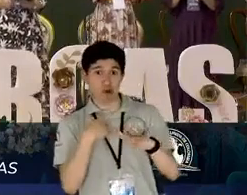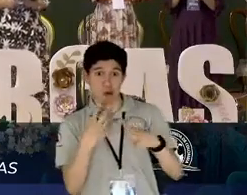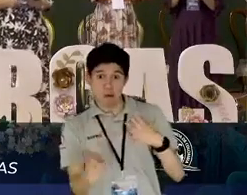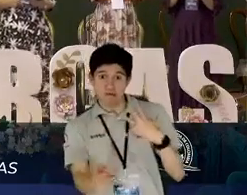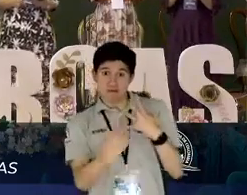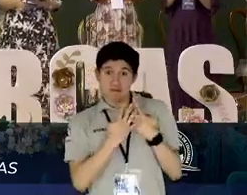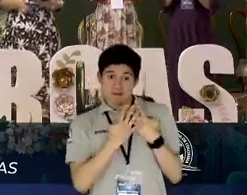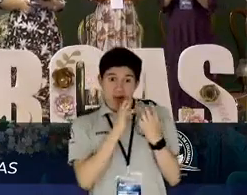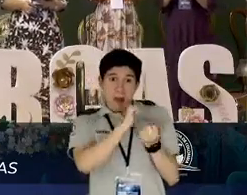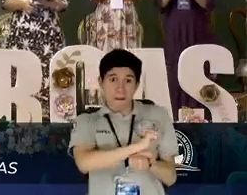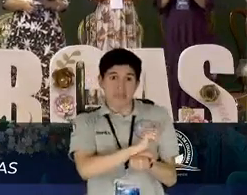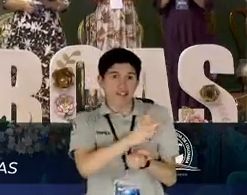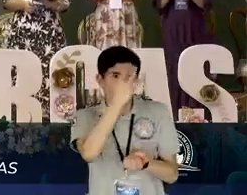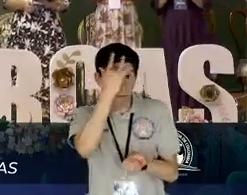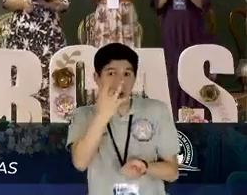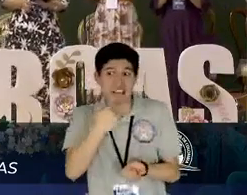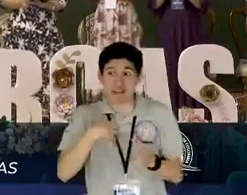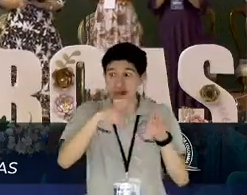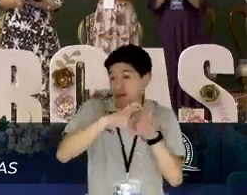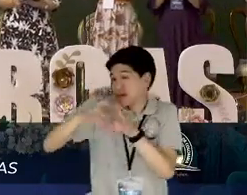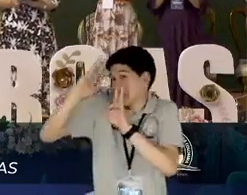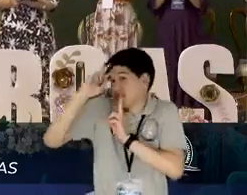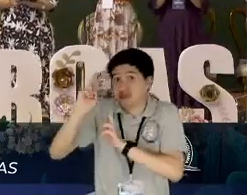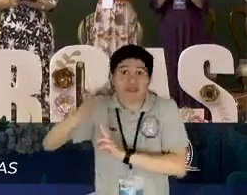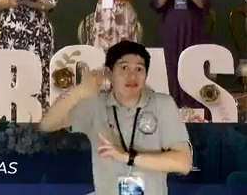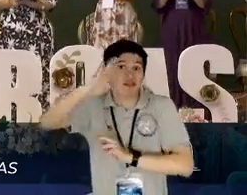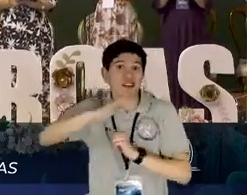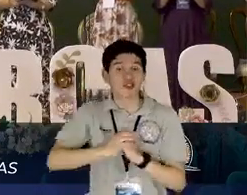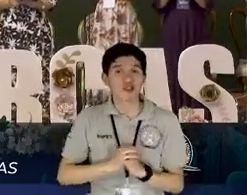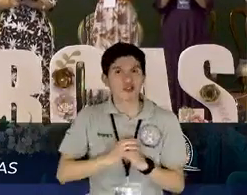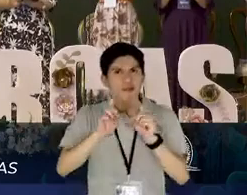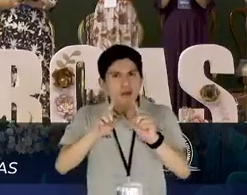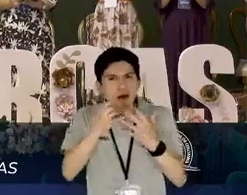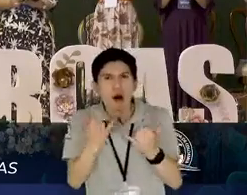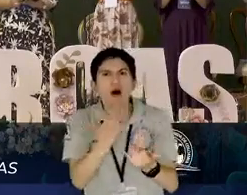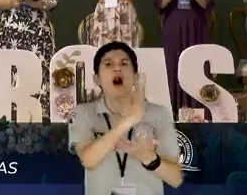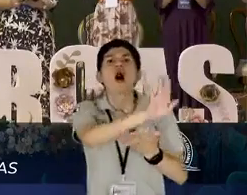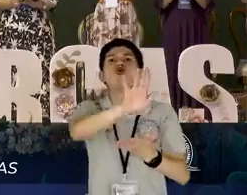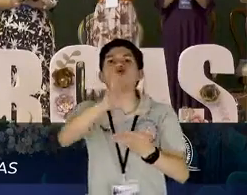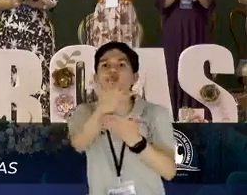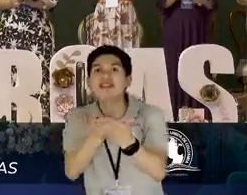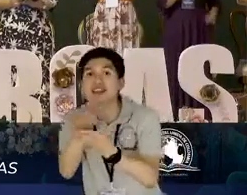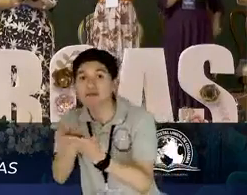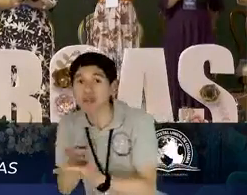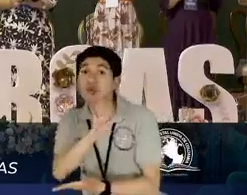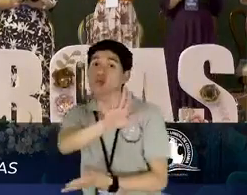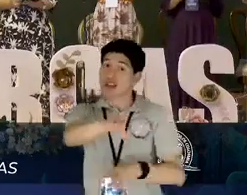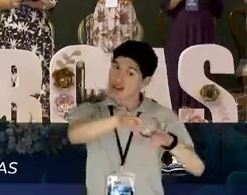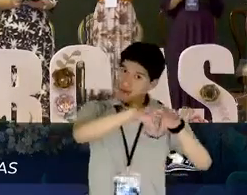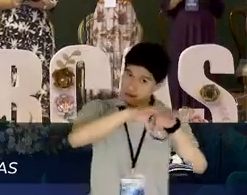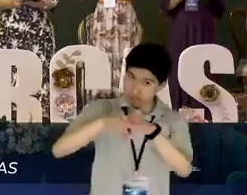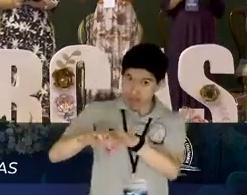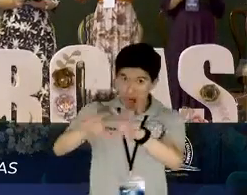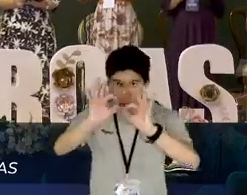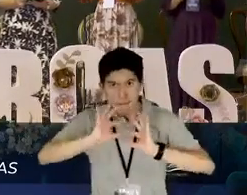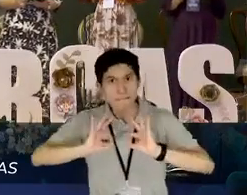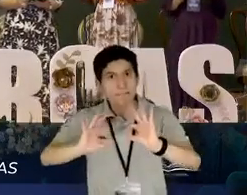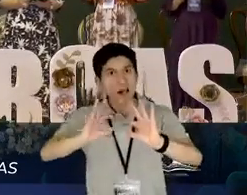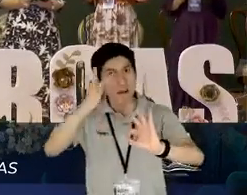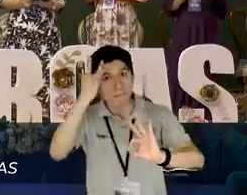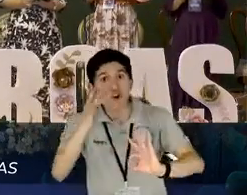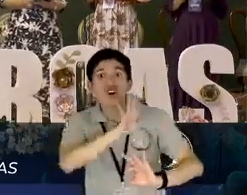le ruego que vivan como deben vivir quienes, como ustedes, han sido llamados a formar parte del pueblo de